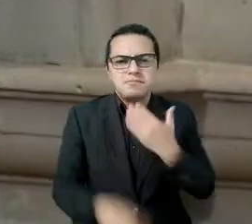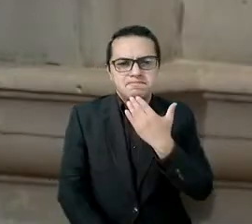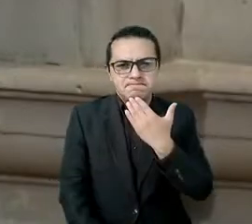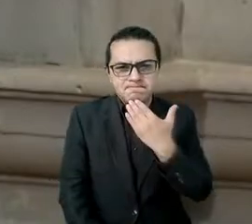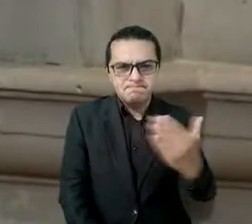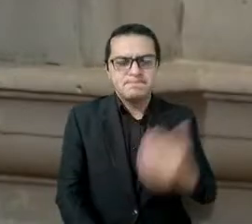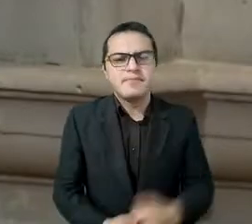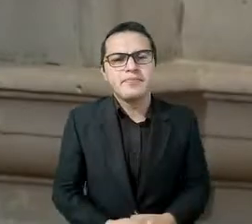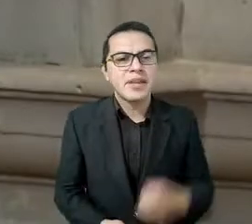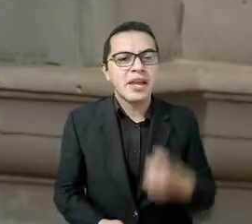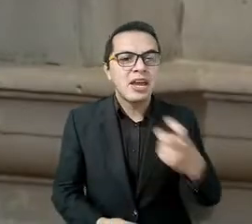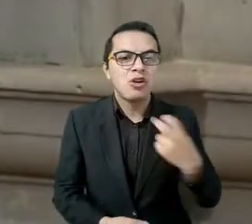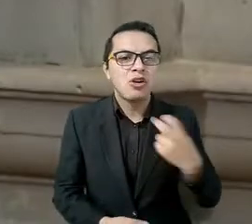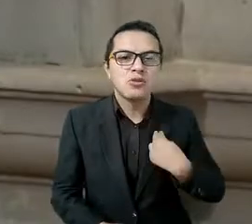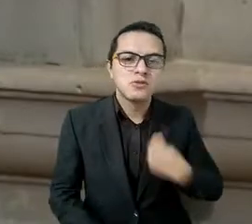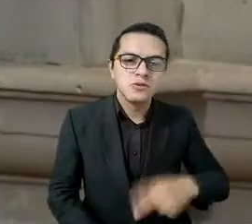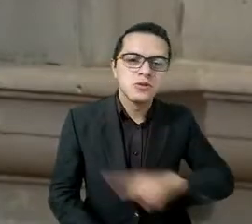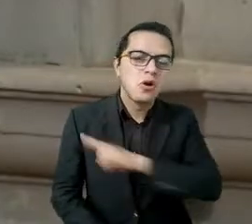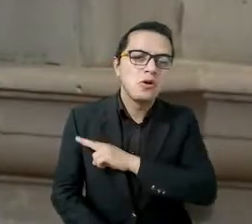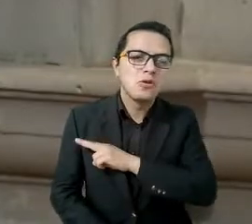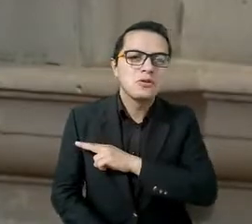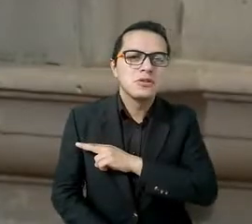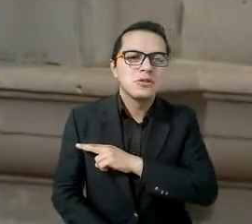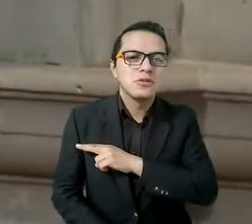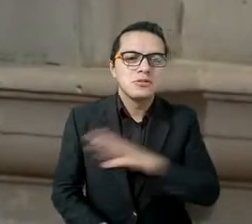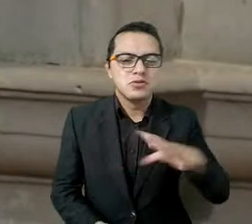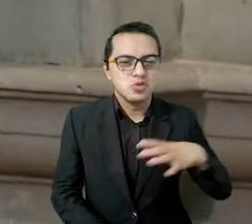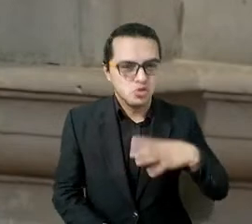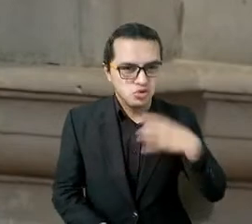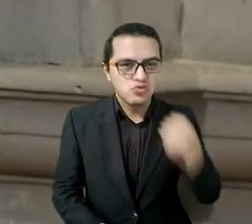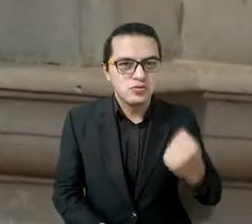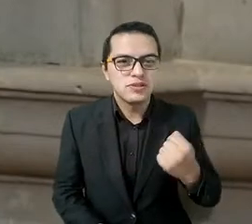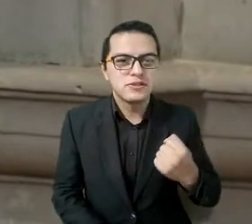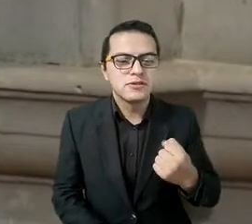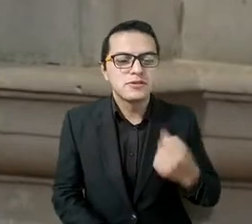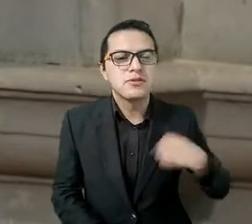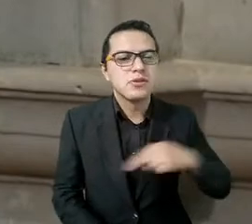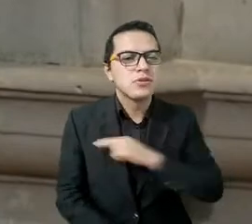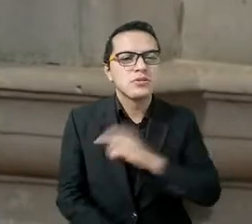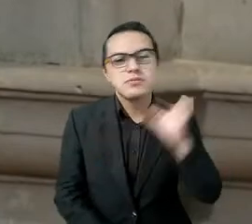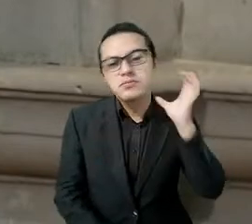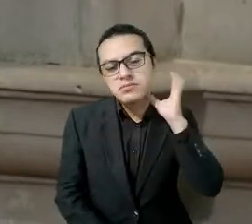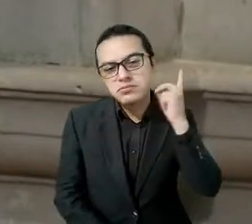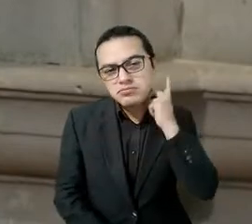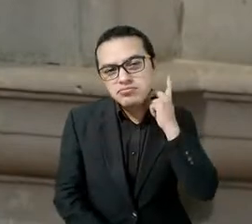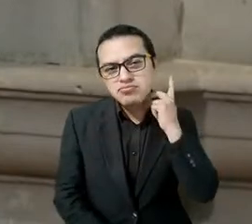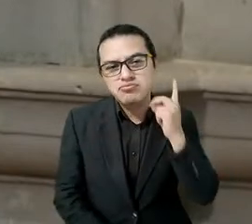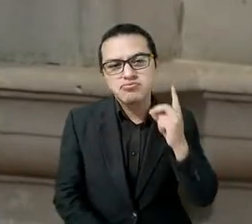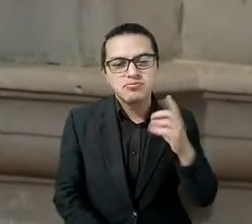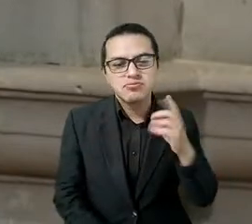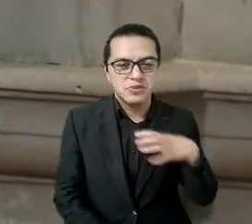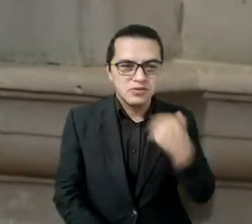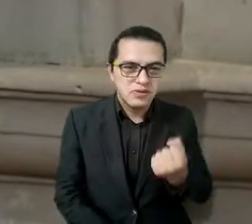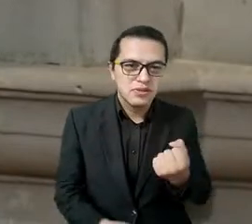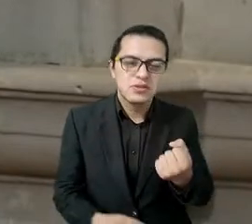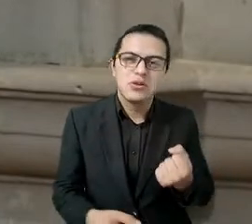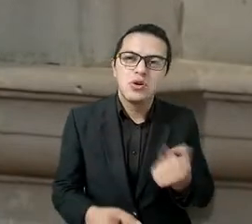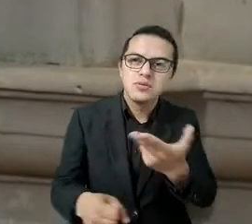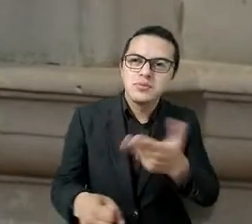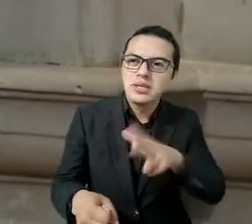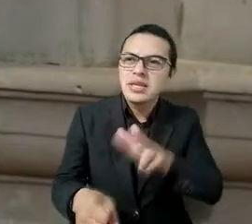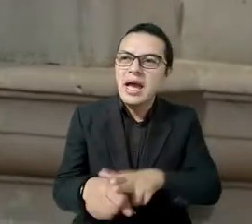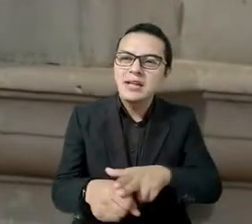el compromiso de formar parte como poder legislativo en la vigilancia de la infraestructura médica, con el